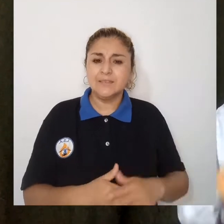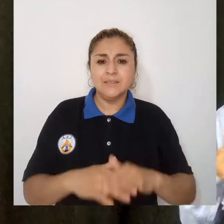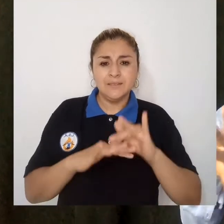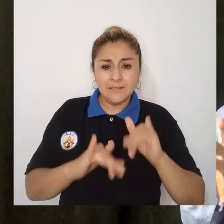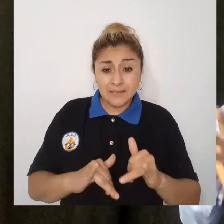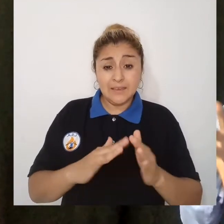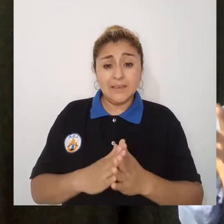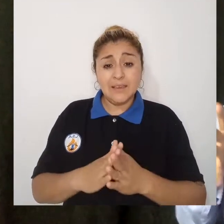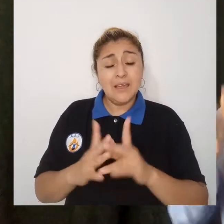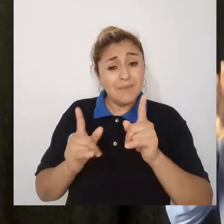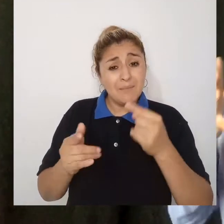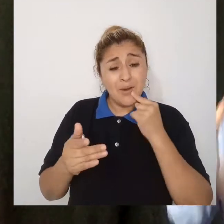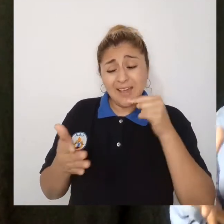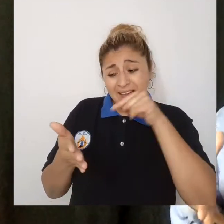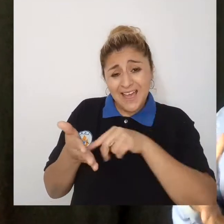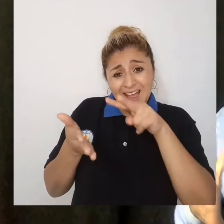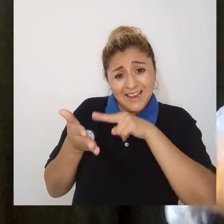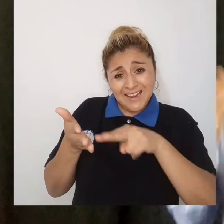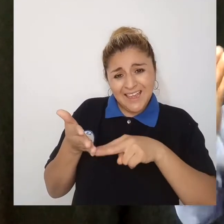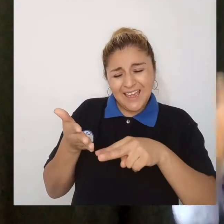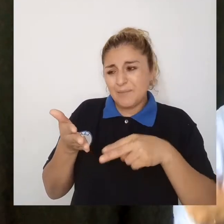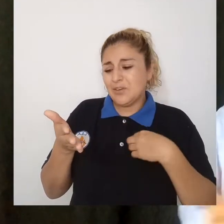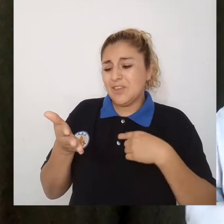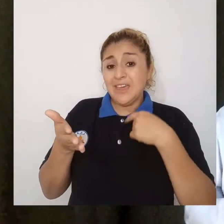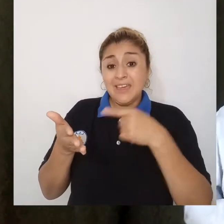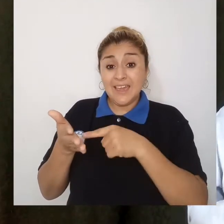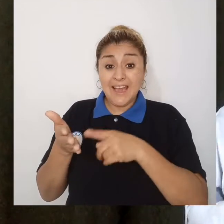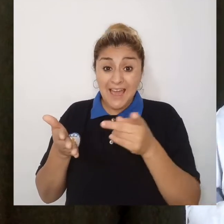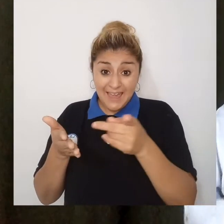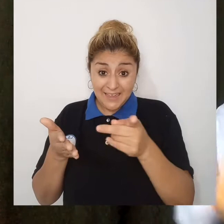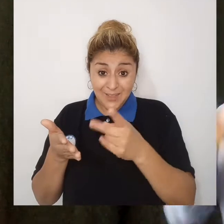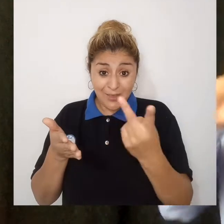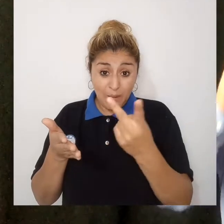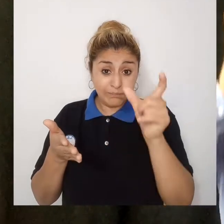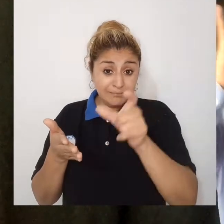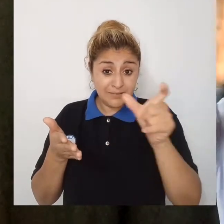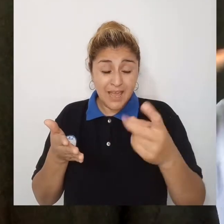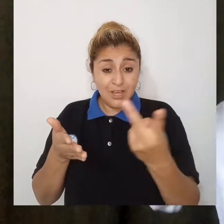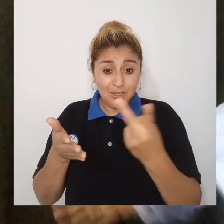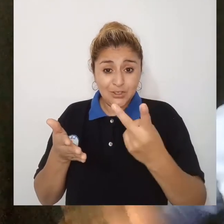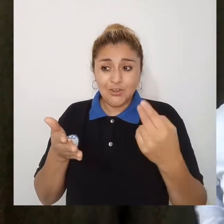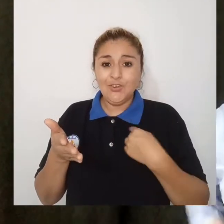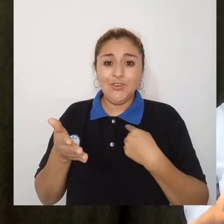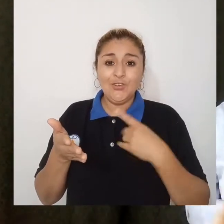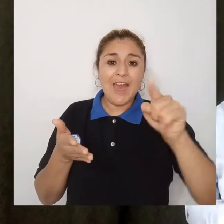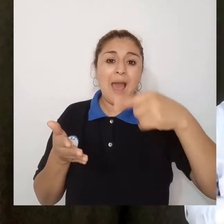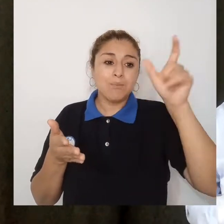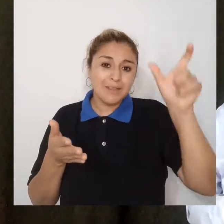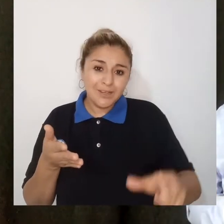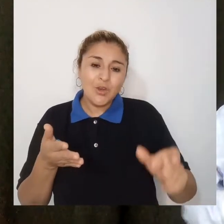vemos que ellos sanan a un cojo hacer una sanidad importante y luego hacen una predicación